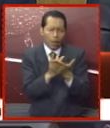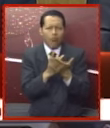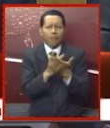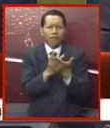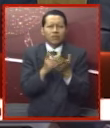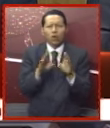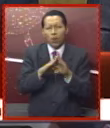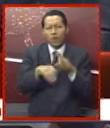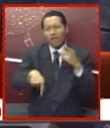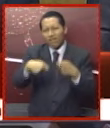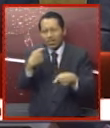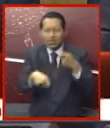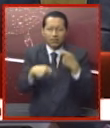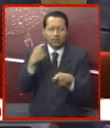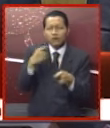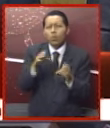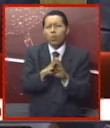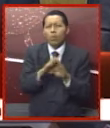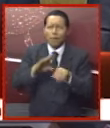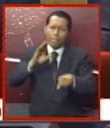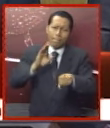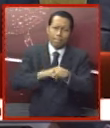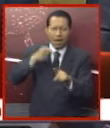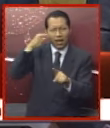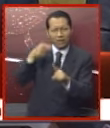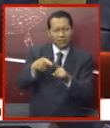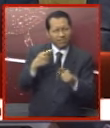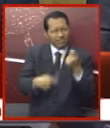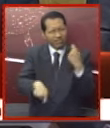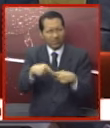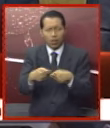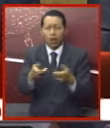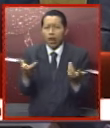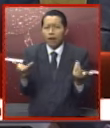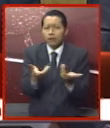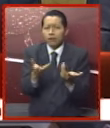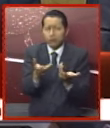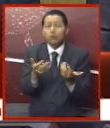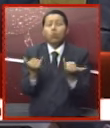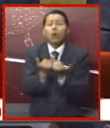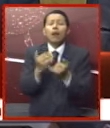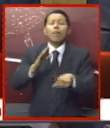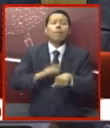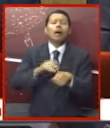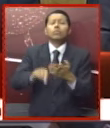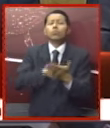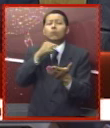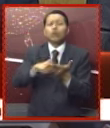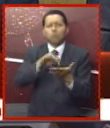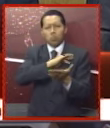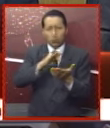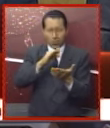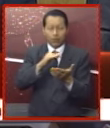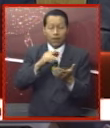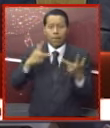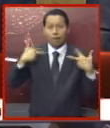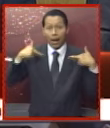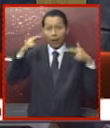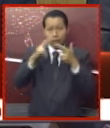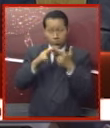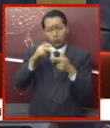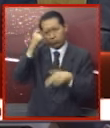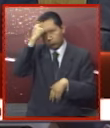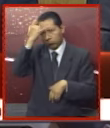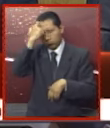poco flexibles, ahora tenemos que darles un mayor grado de flexibilidad, dar un mayor espacio para la creatividad de los maestros